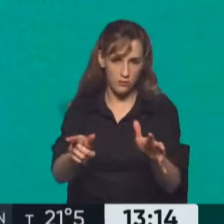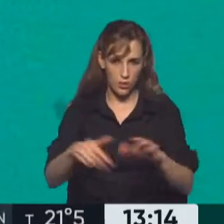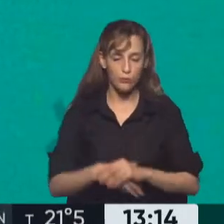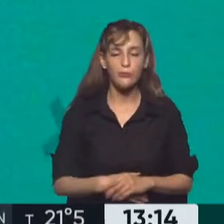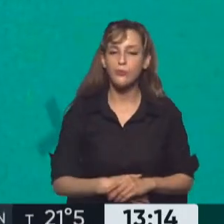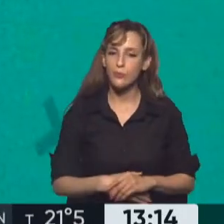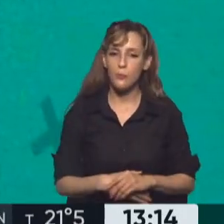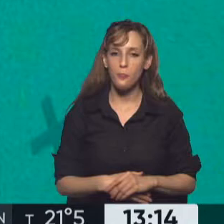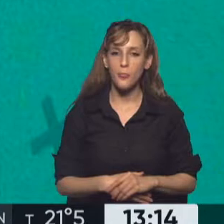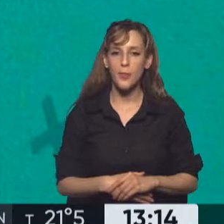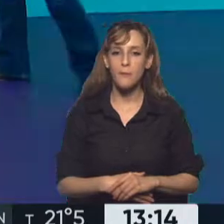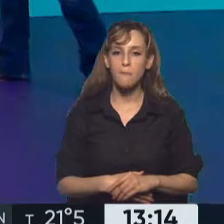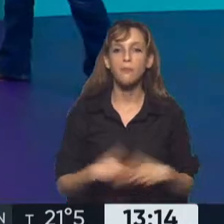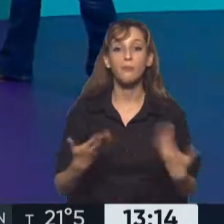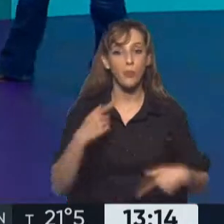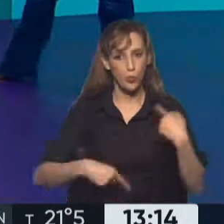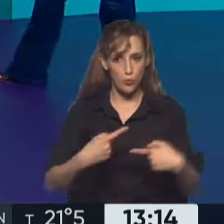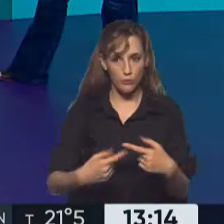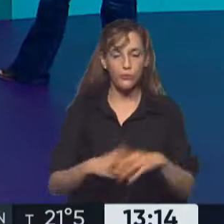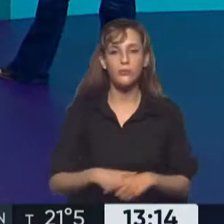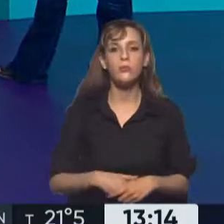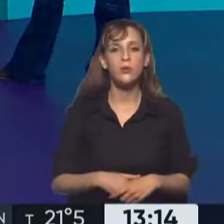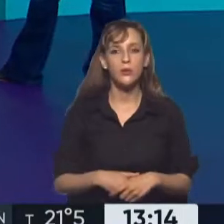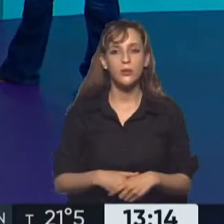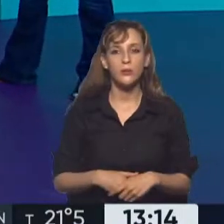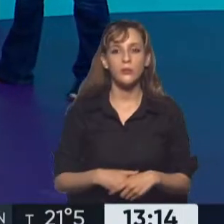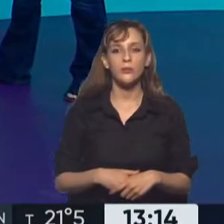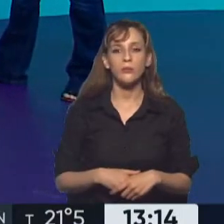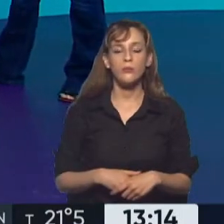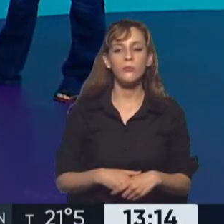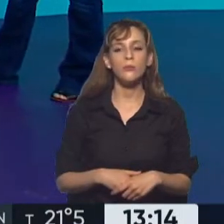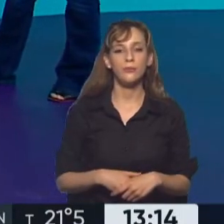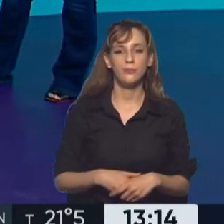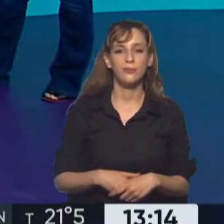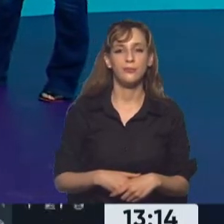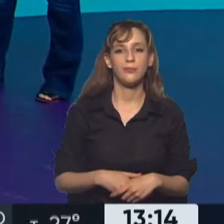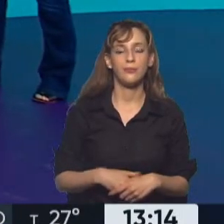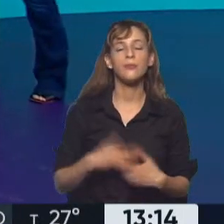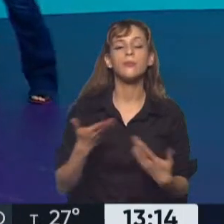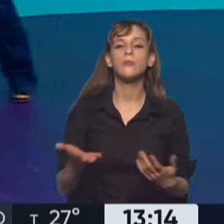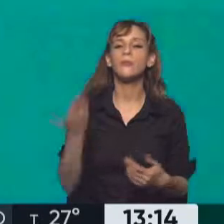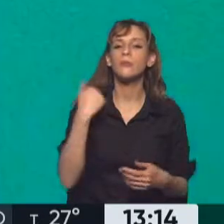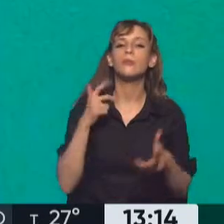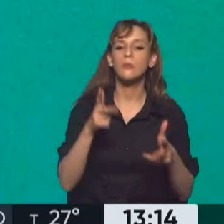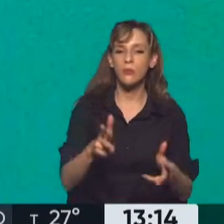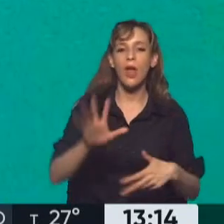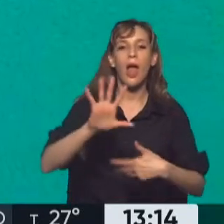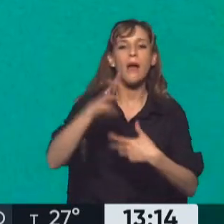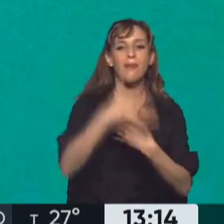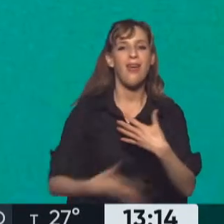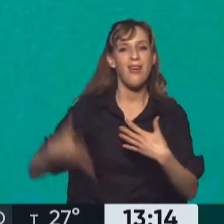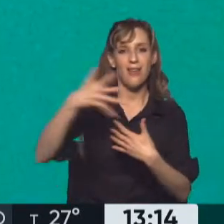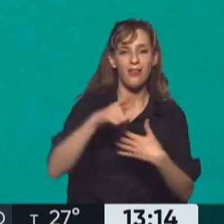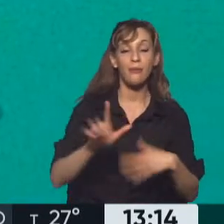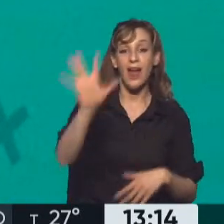menos tienen. ¿Bien? Avancemos. Es un poco Argentina en el mundo esto. Ahora, yo les dije, América Latina es la